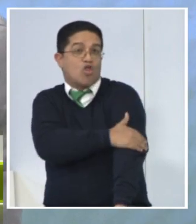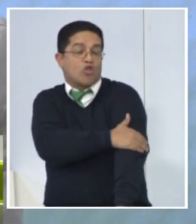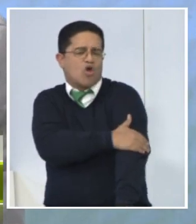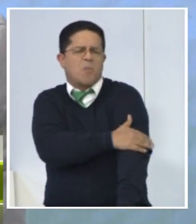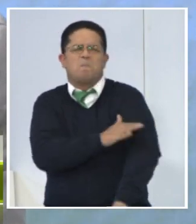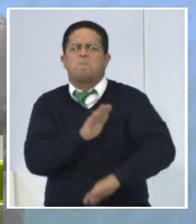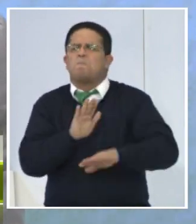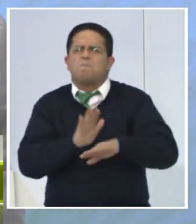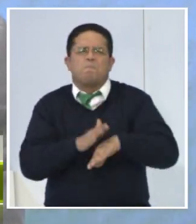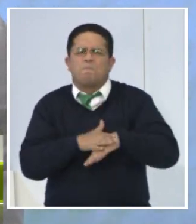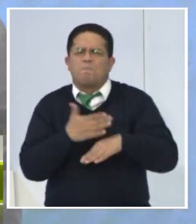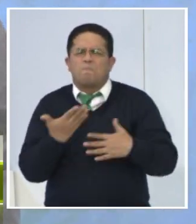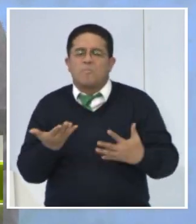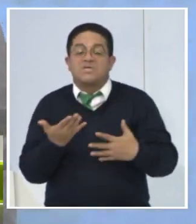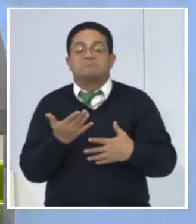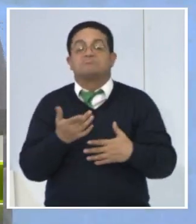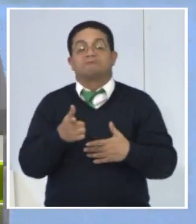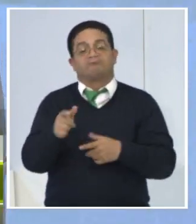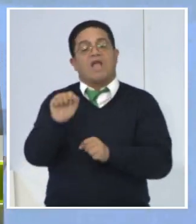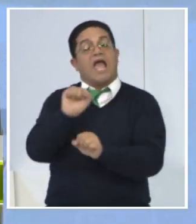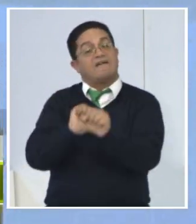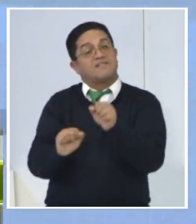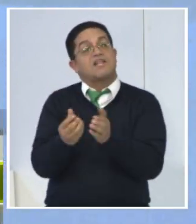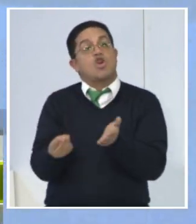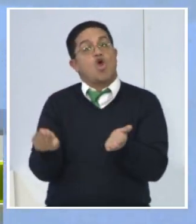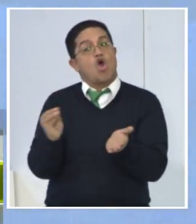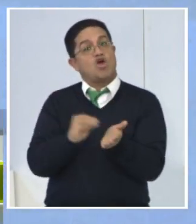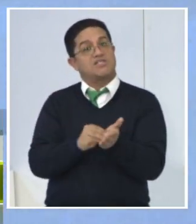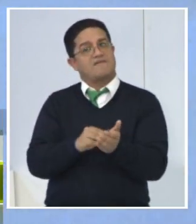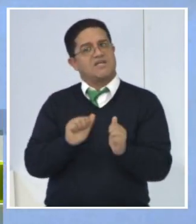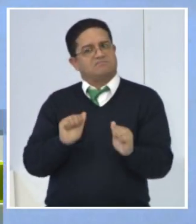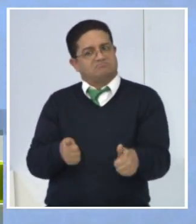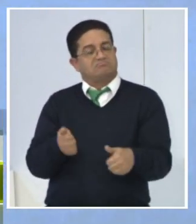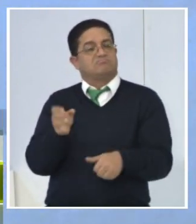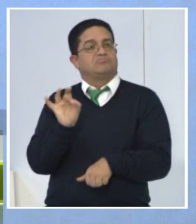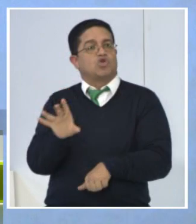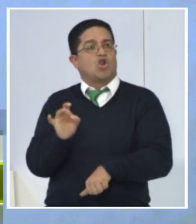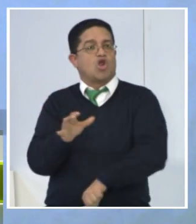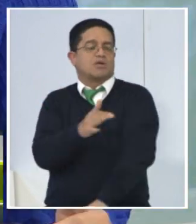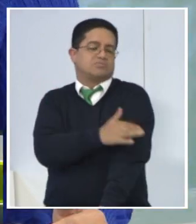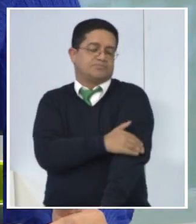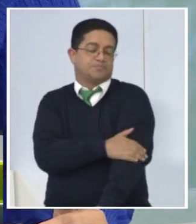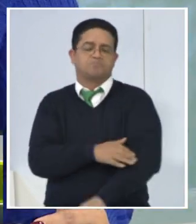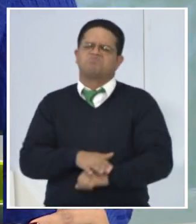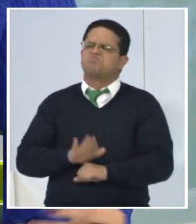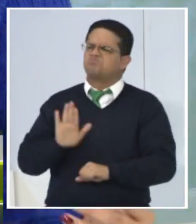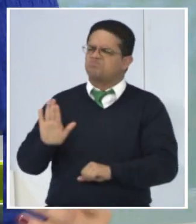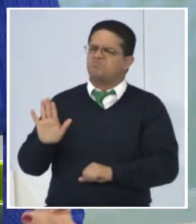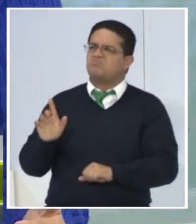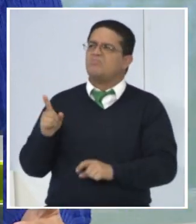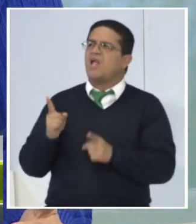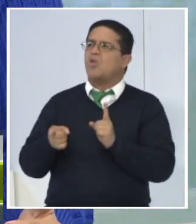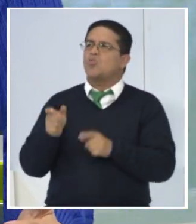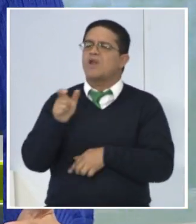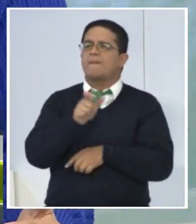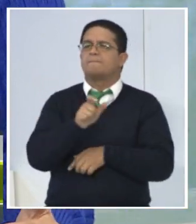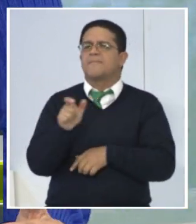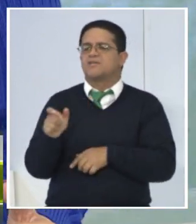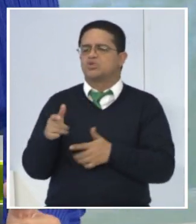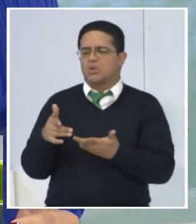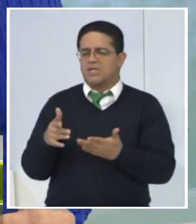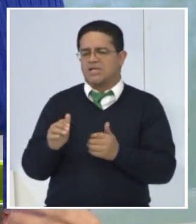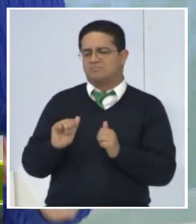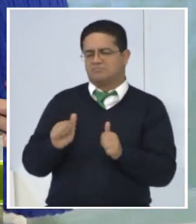precisamente para evitar recaer en esta patología. Muy bien, una persona que pasó por esta etapa